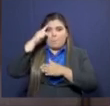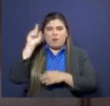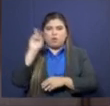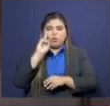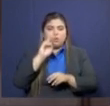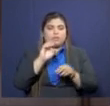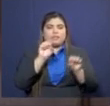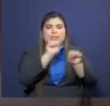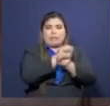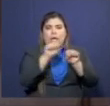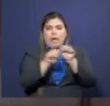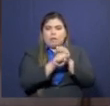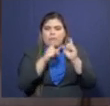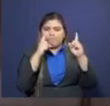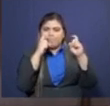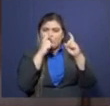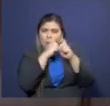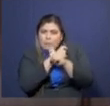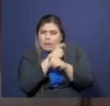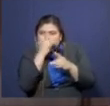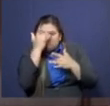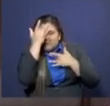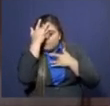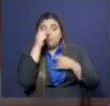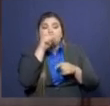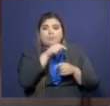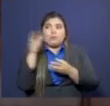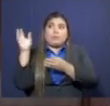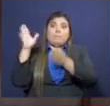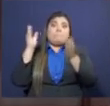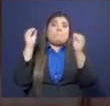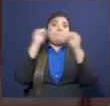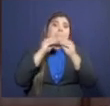en las instalaciones hospitalarias, tanto